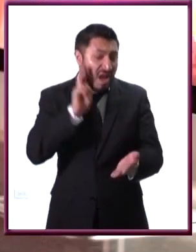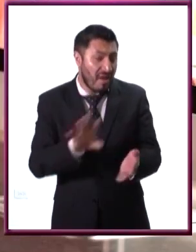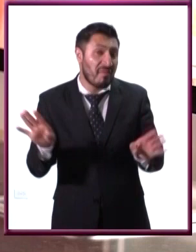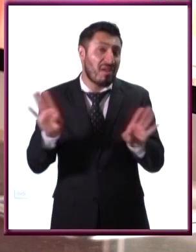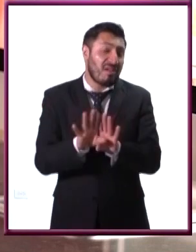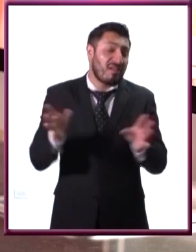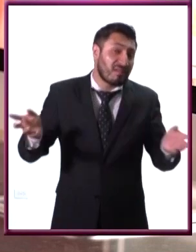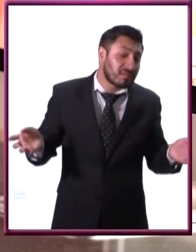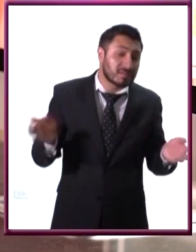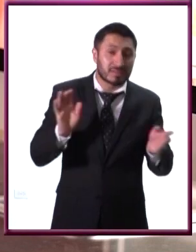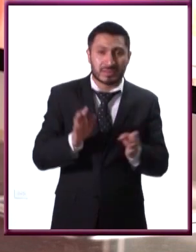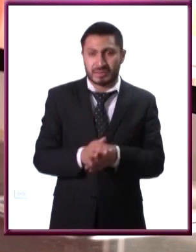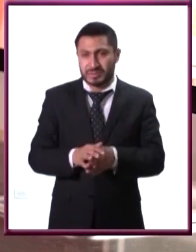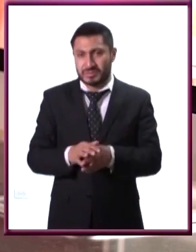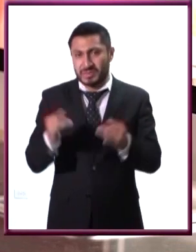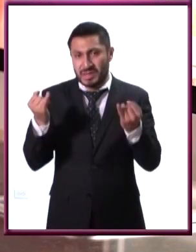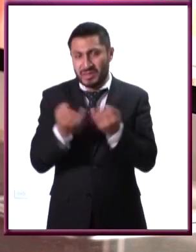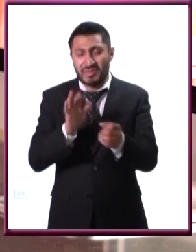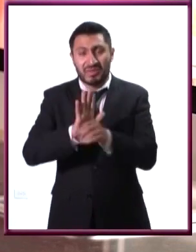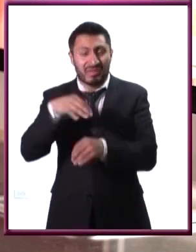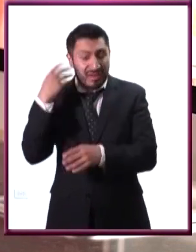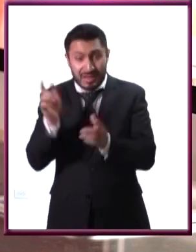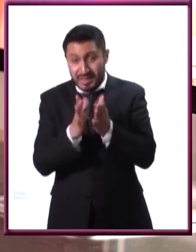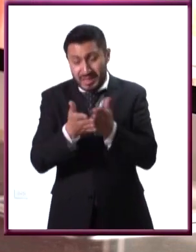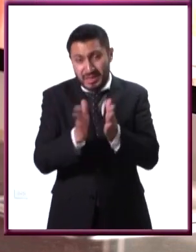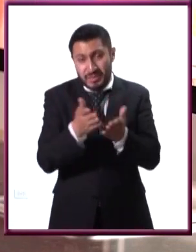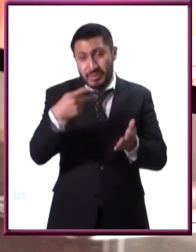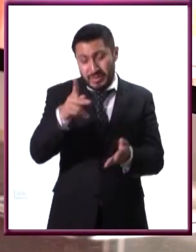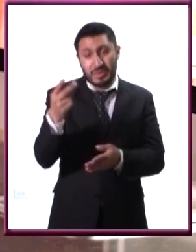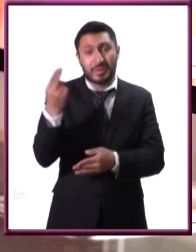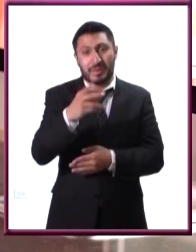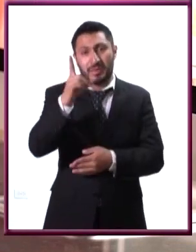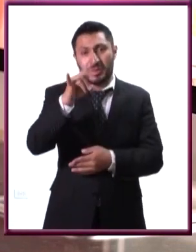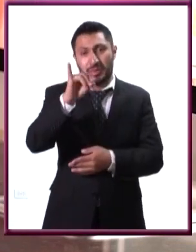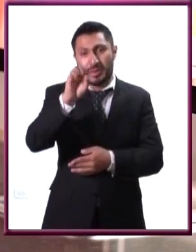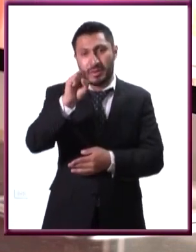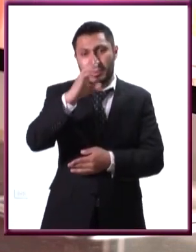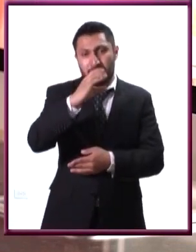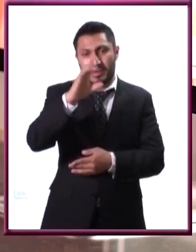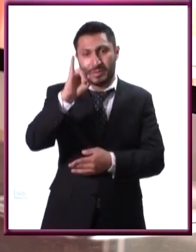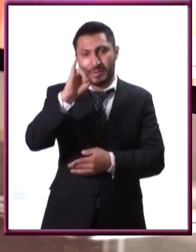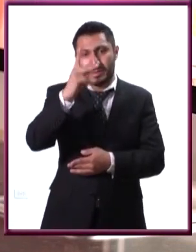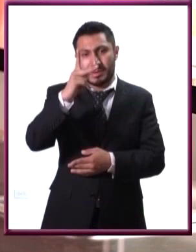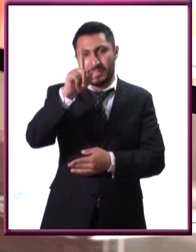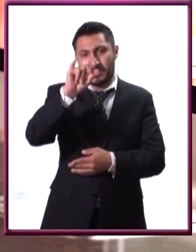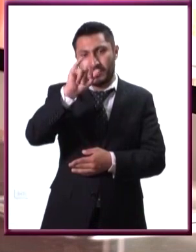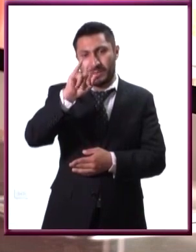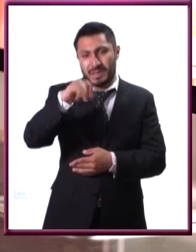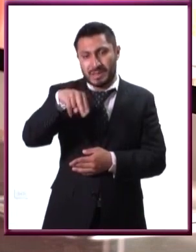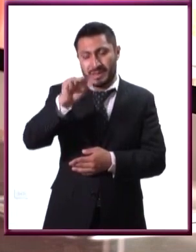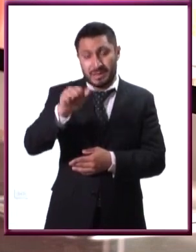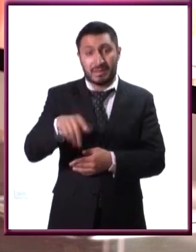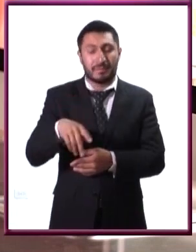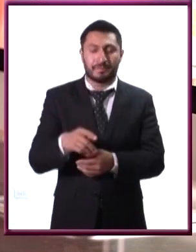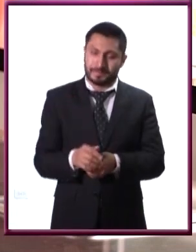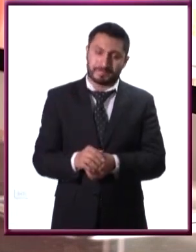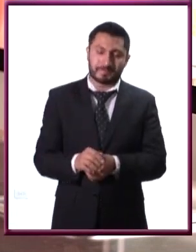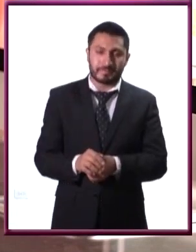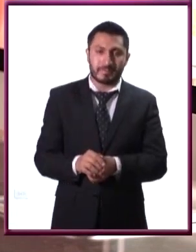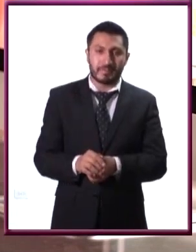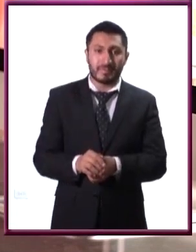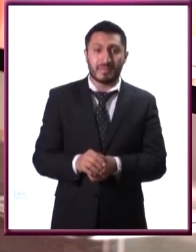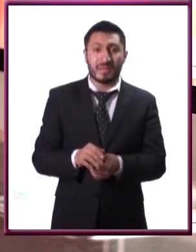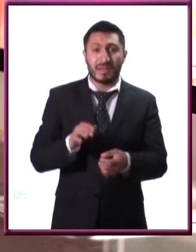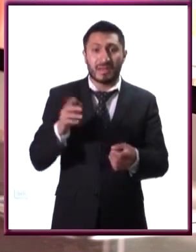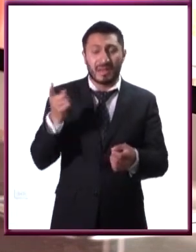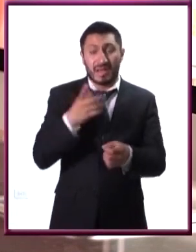Que merece cualquier libro, ¿no? Entonces sí requiere disciplina, sin duda alguna. ¿Y qué haces tú cuando un libro en las primeras 10 o